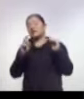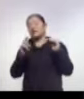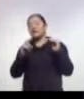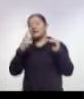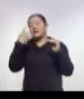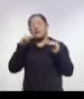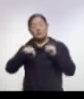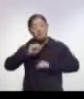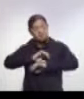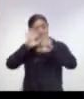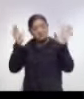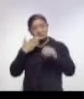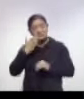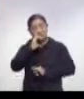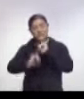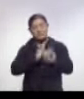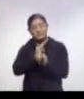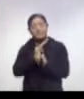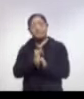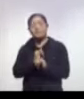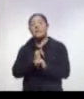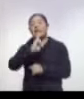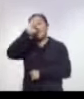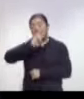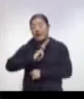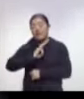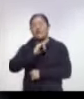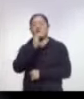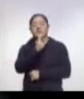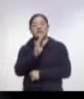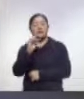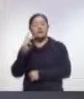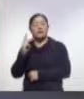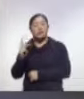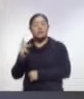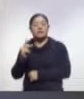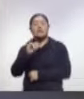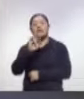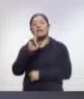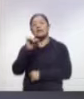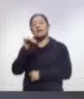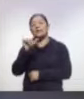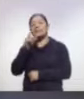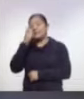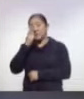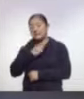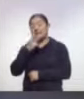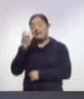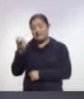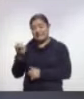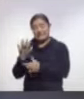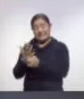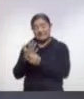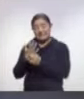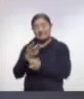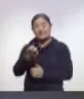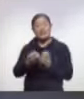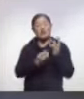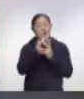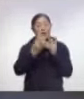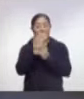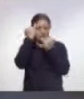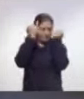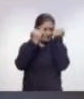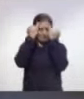de Transparencia Internacional. La secretaria de la Función Pública, Irma Eréndira Sandoval, atribuyó esta mejora a la implementación de una nueva estrategia